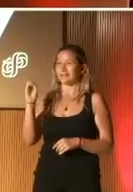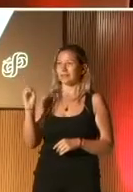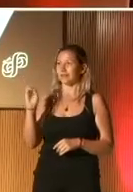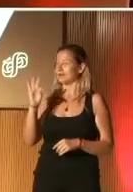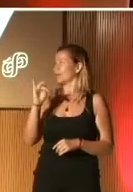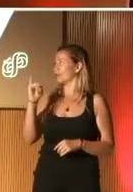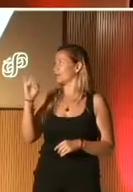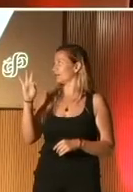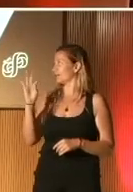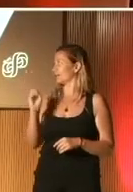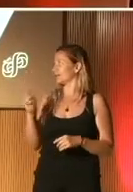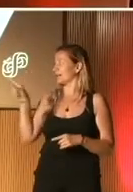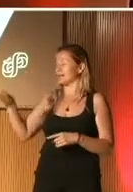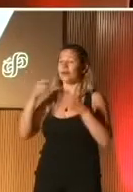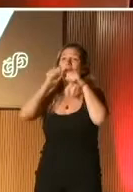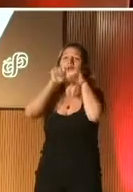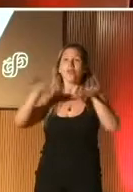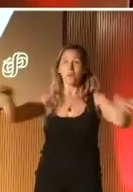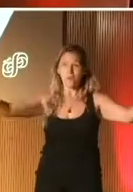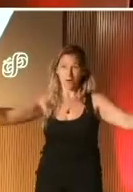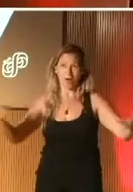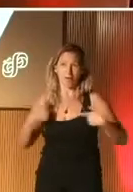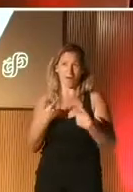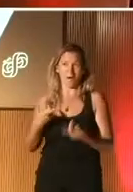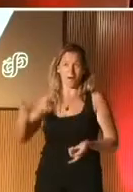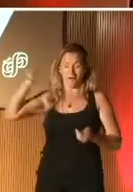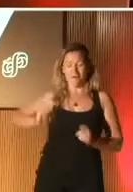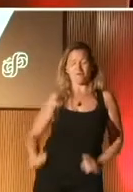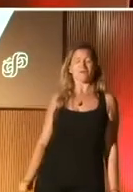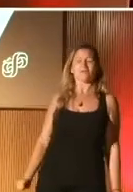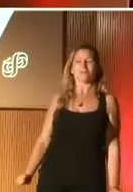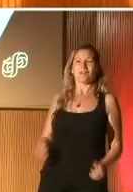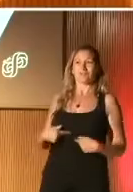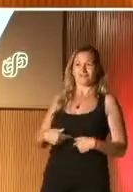Esto es lo que hace un divulgador profesional, tener club de fans.